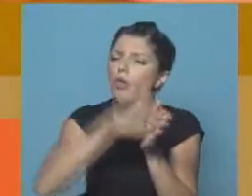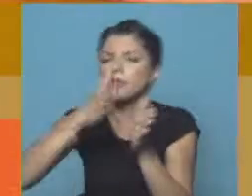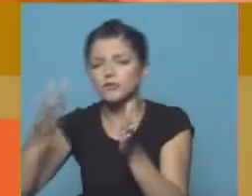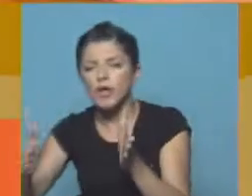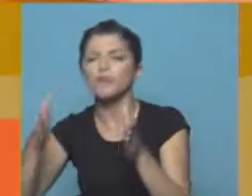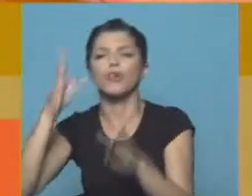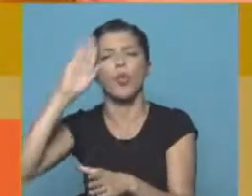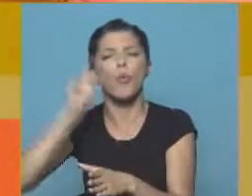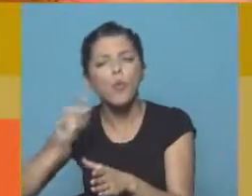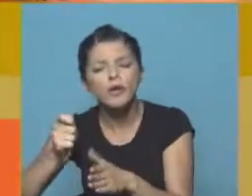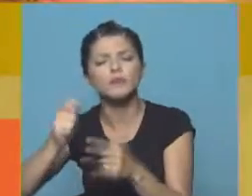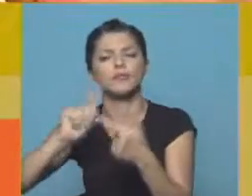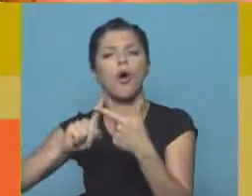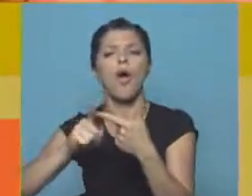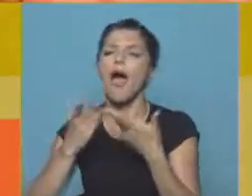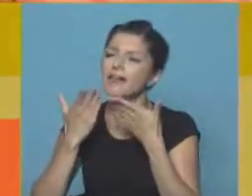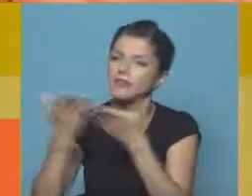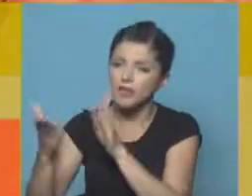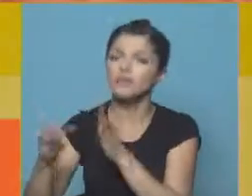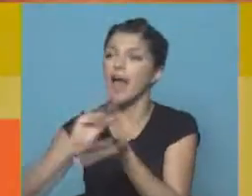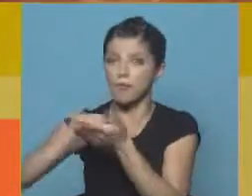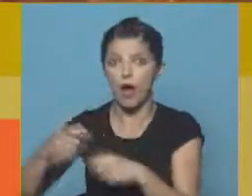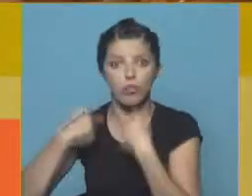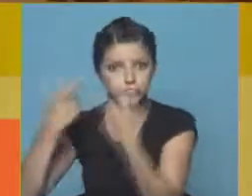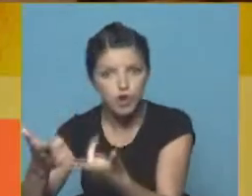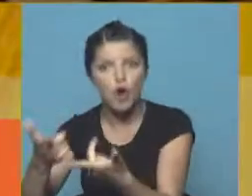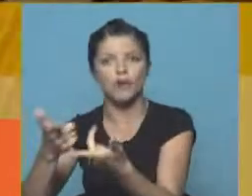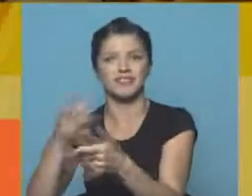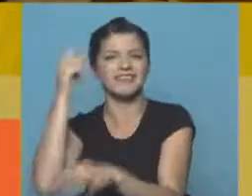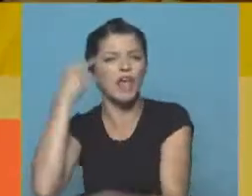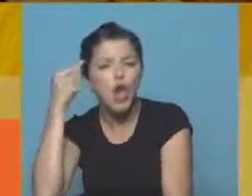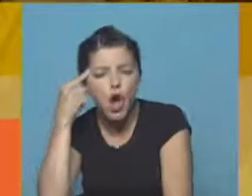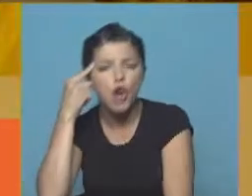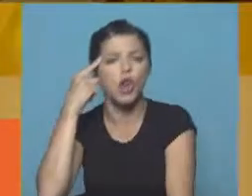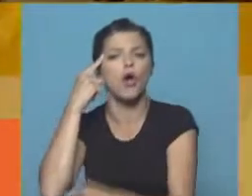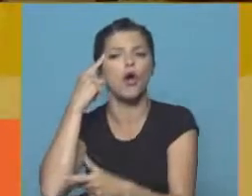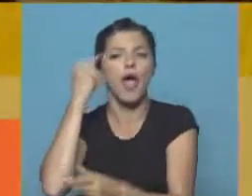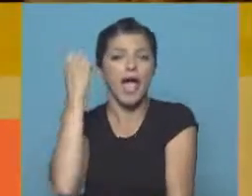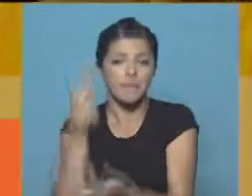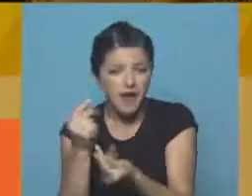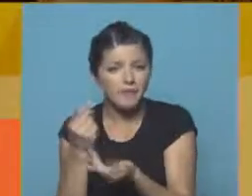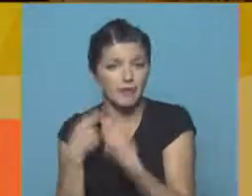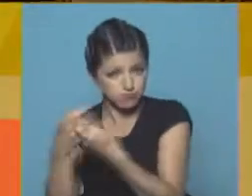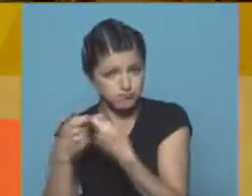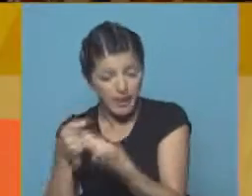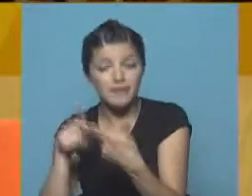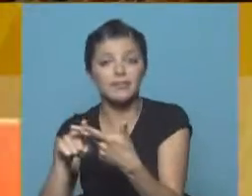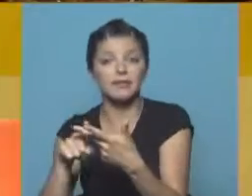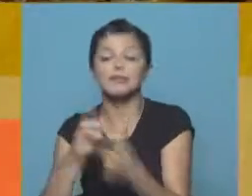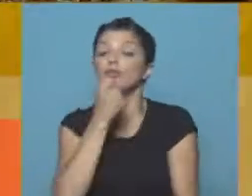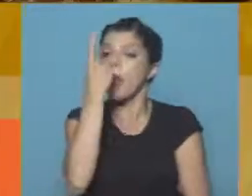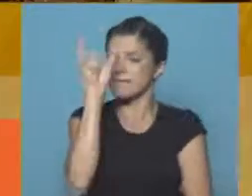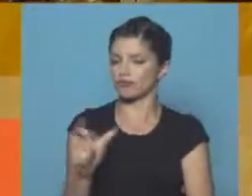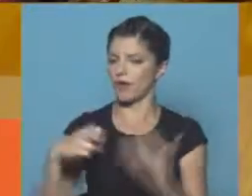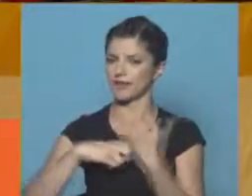acompañó en los juicios, les brindó asistencia legal, les brindó asistencia psicológica, les brindó asistencia económica. Cuando un fiscal decidía algo que las víctimas